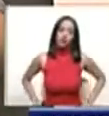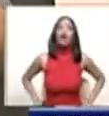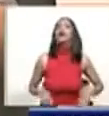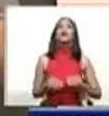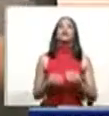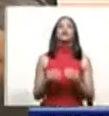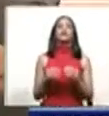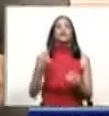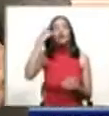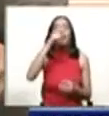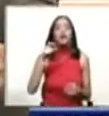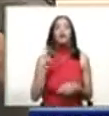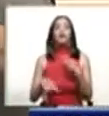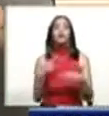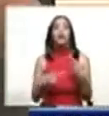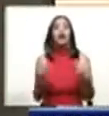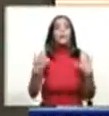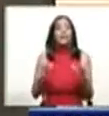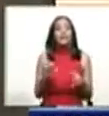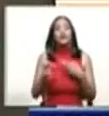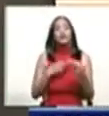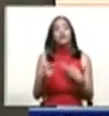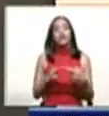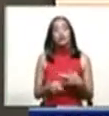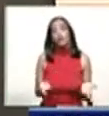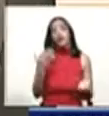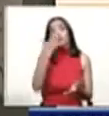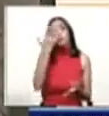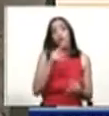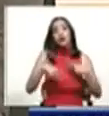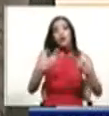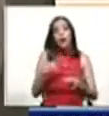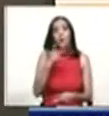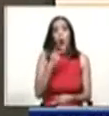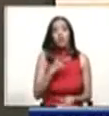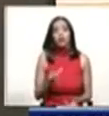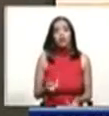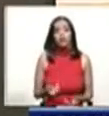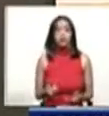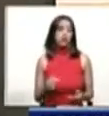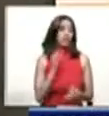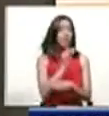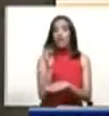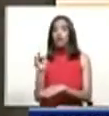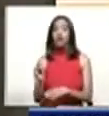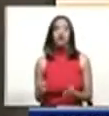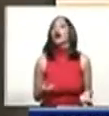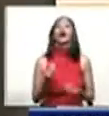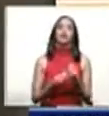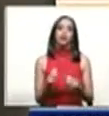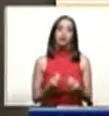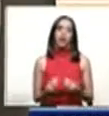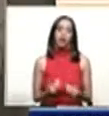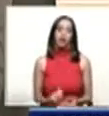revolucionarios y a propósito de revolucionarios, pues construimos una nueva política. Si hay algunas cosas que señalar, señalarla. Pero también tenemos que darnos